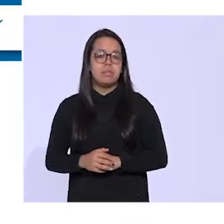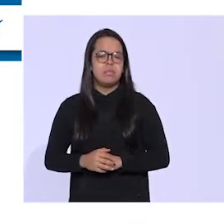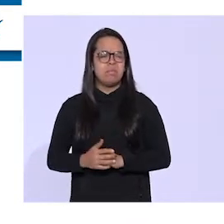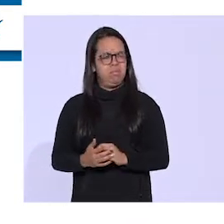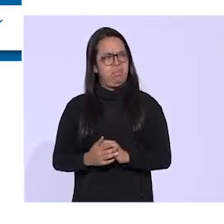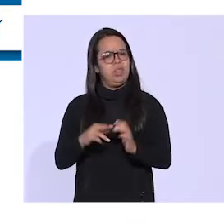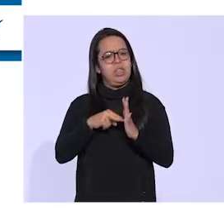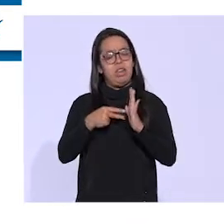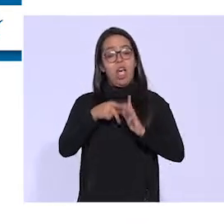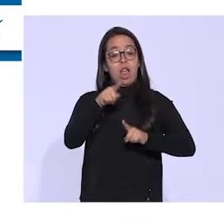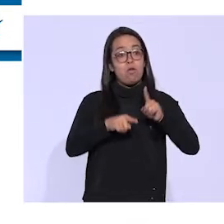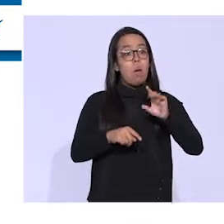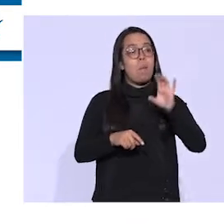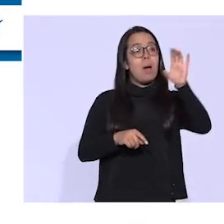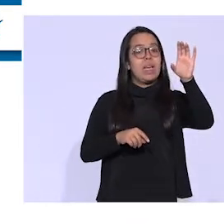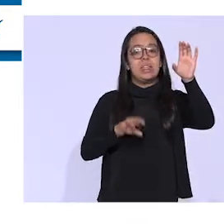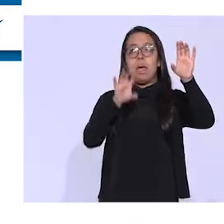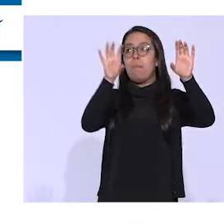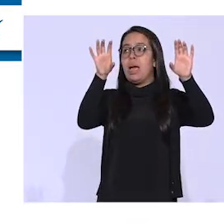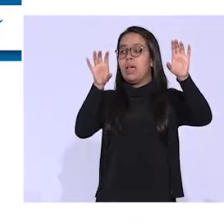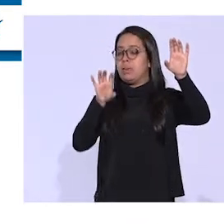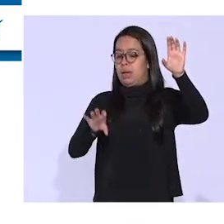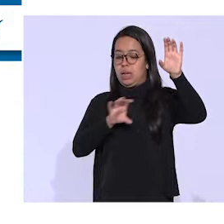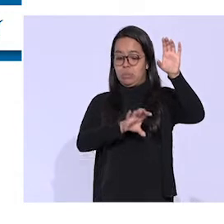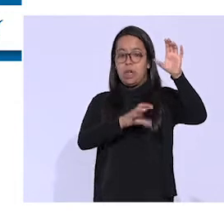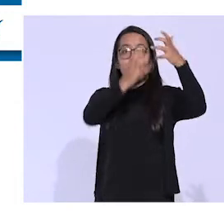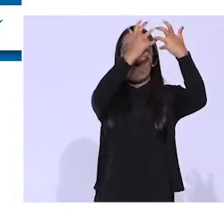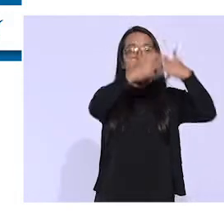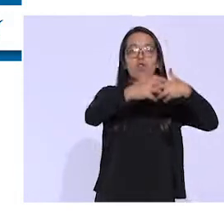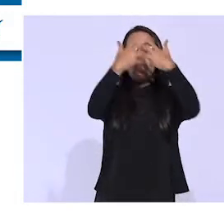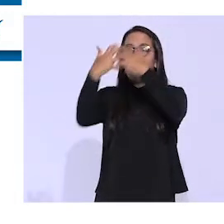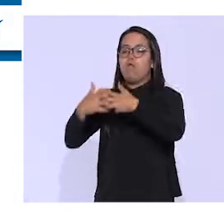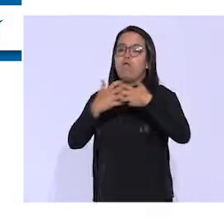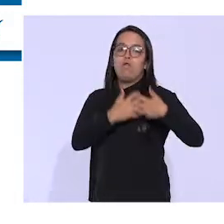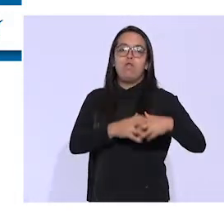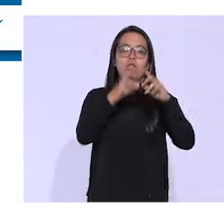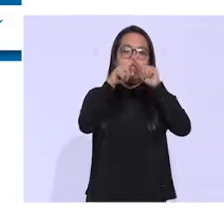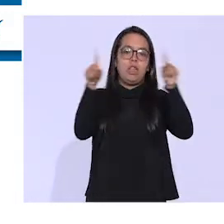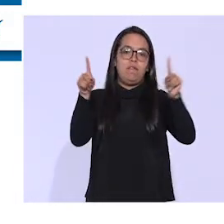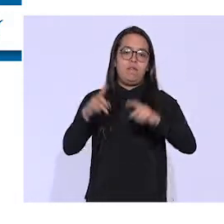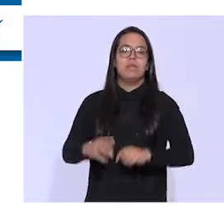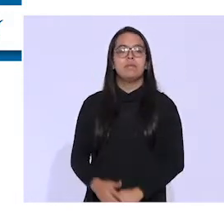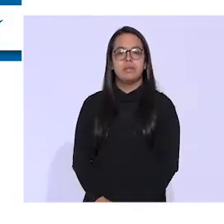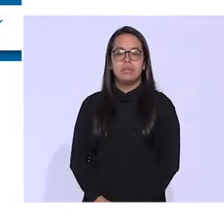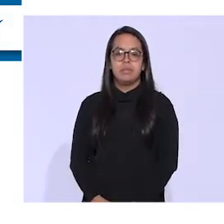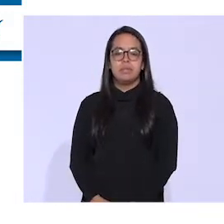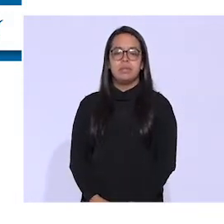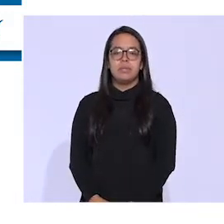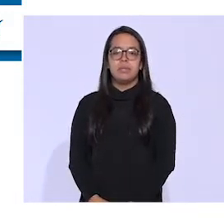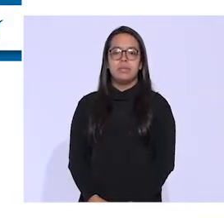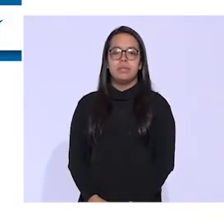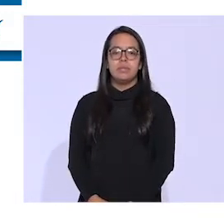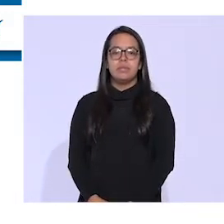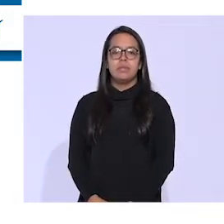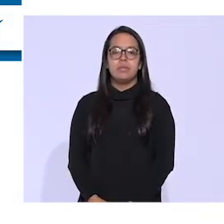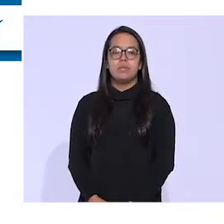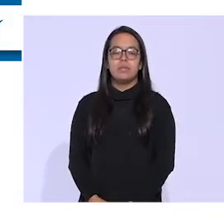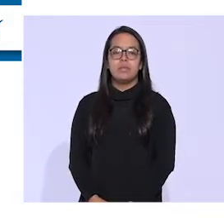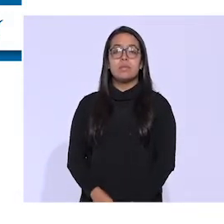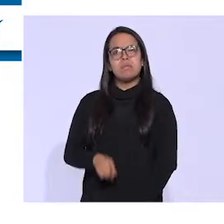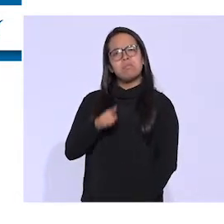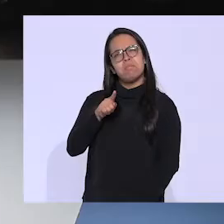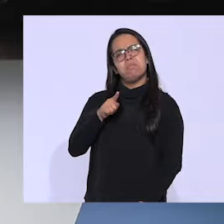es que en unos países funcionan de una manera y en otros de otra. ¿Vale? Bien. Esto tampoco quiere decir